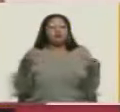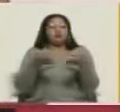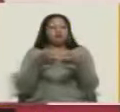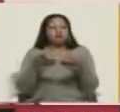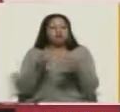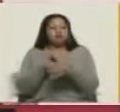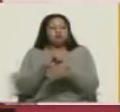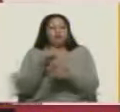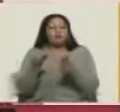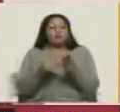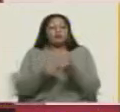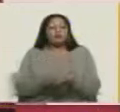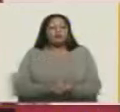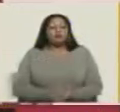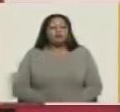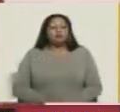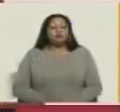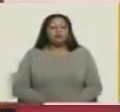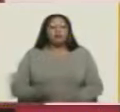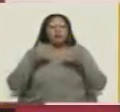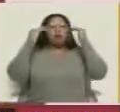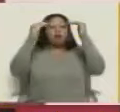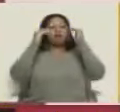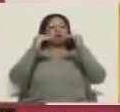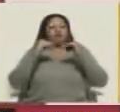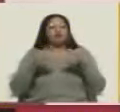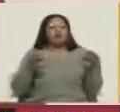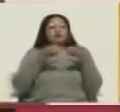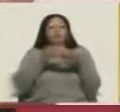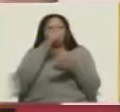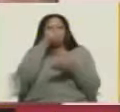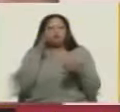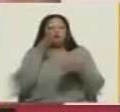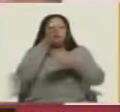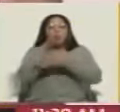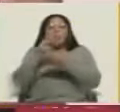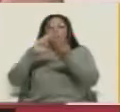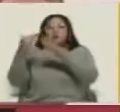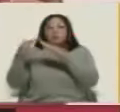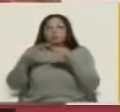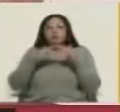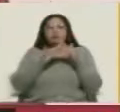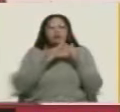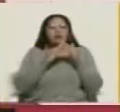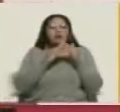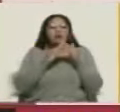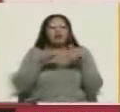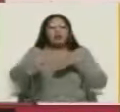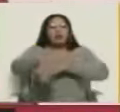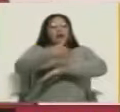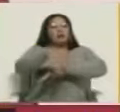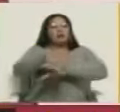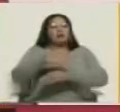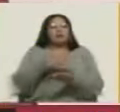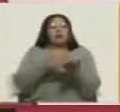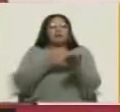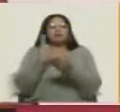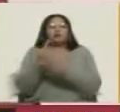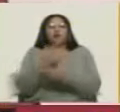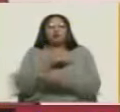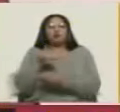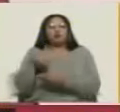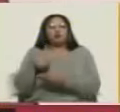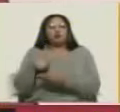por decisión del congreso, llevamos la estructura del partido a las comunidades y a las calles. Antes solo la teníamos,